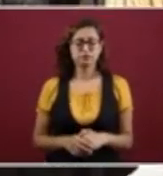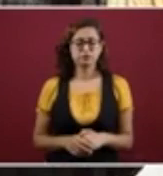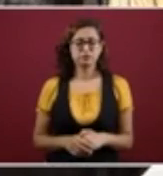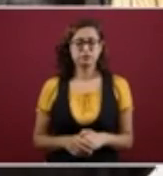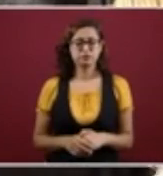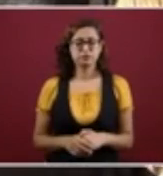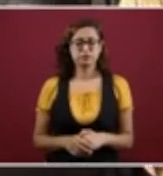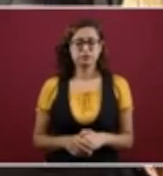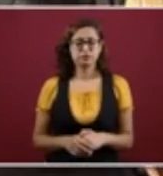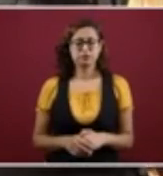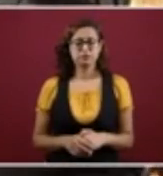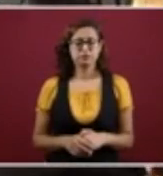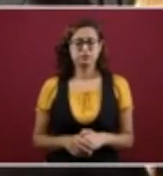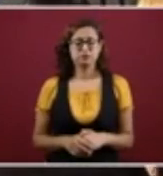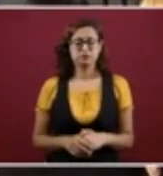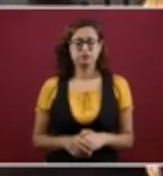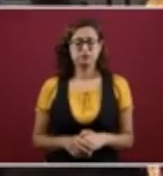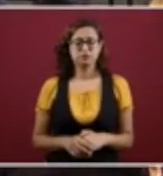compra de alimentos